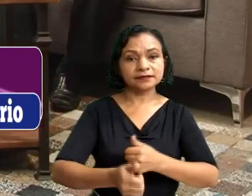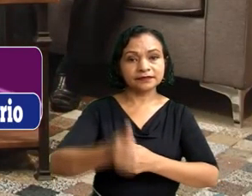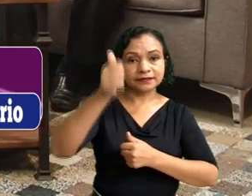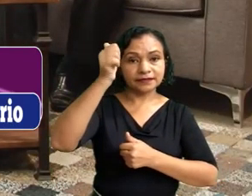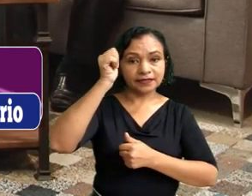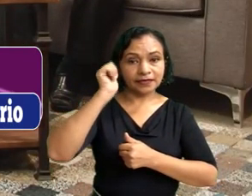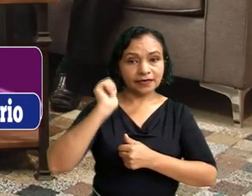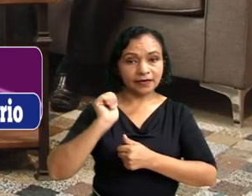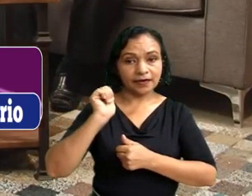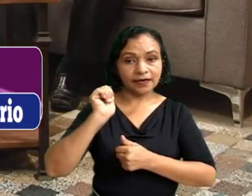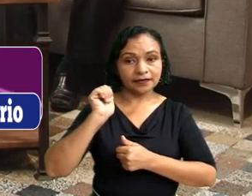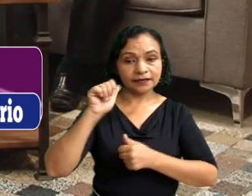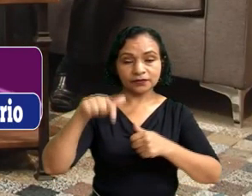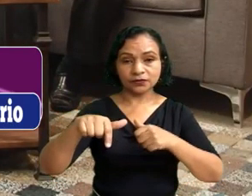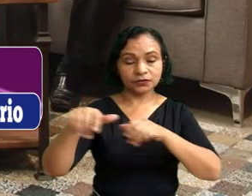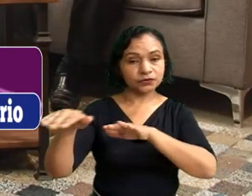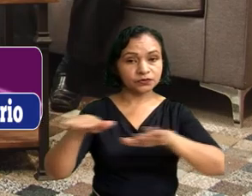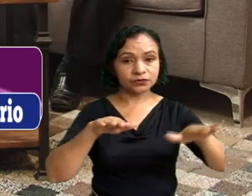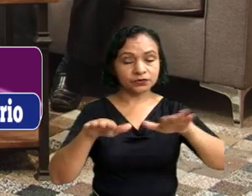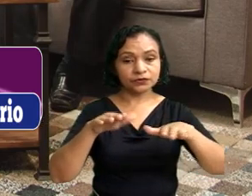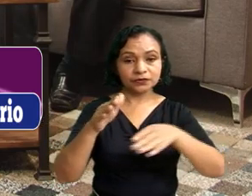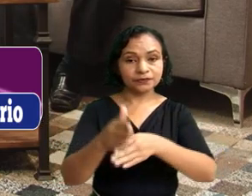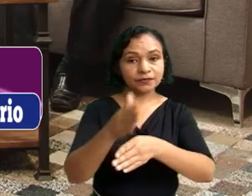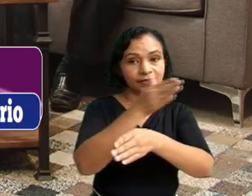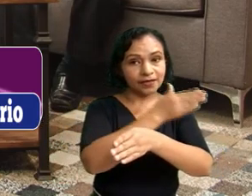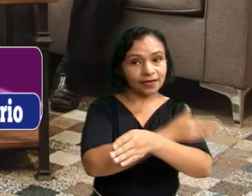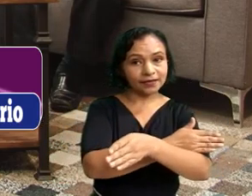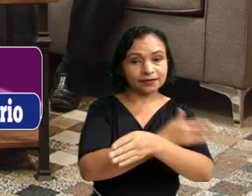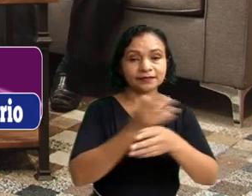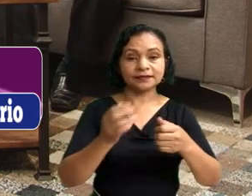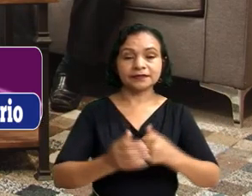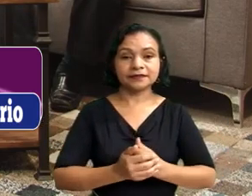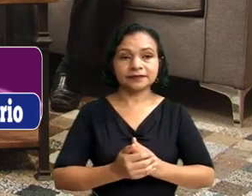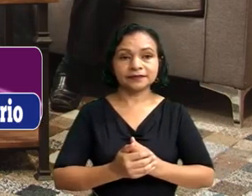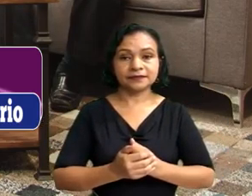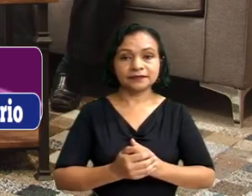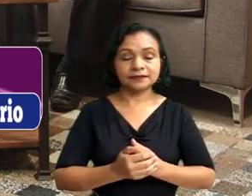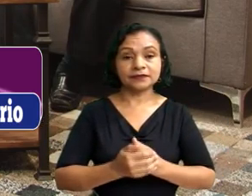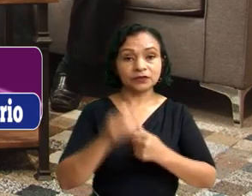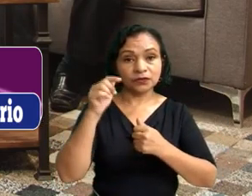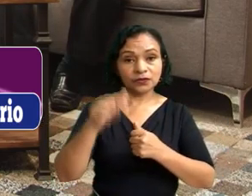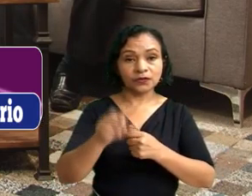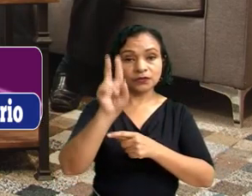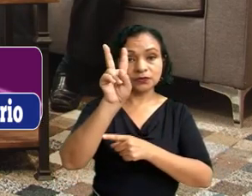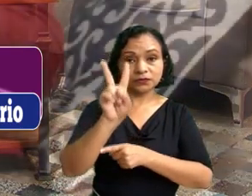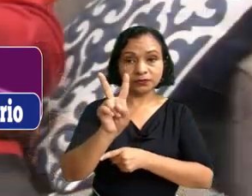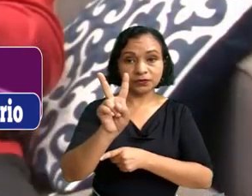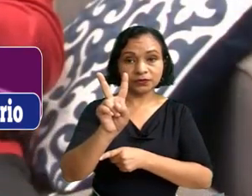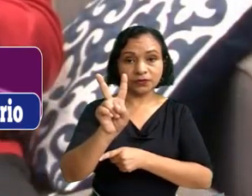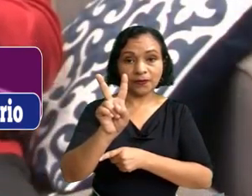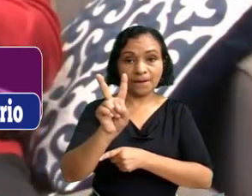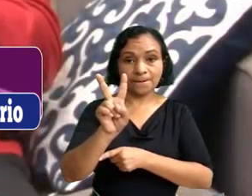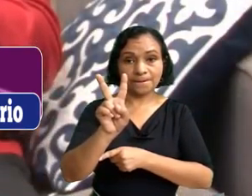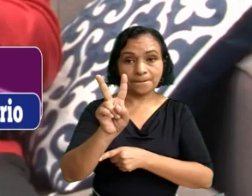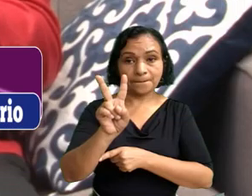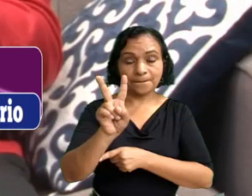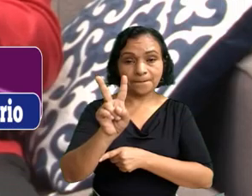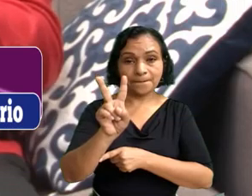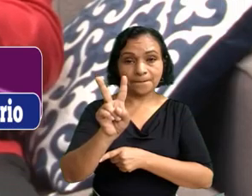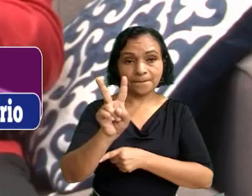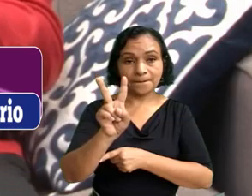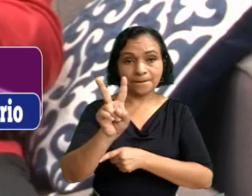porque el de hoy no pudo conseguirlo pues muy temprano tuvo que andar en otro lado pero el número 2 si